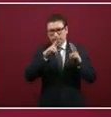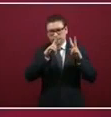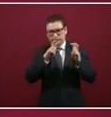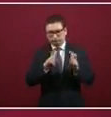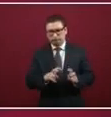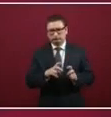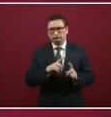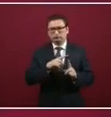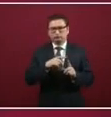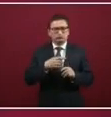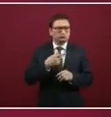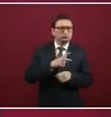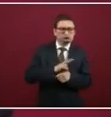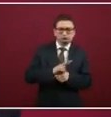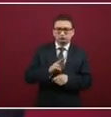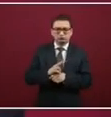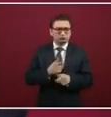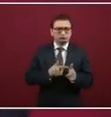de seguimiento